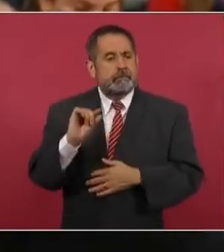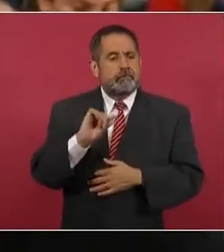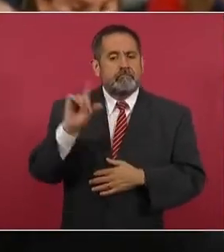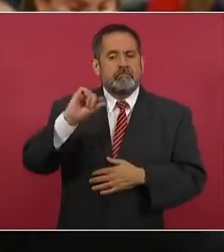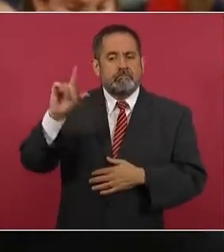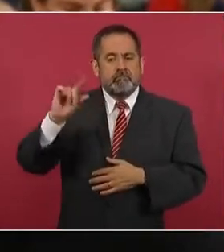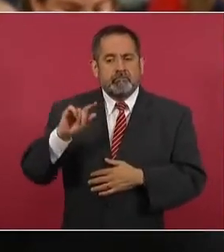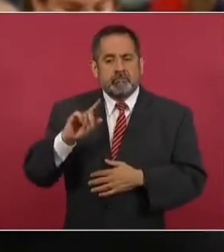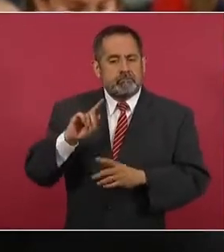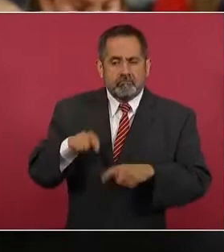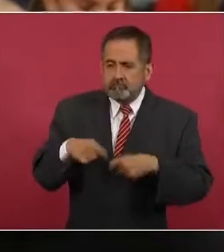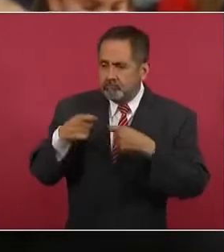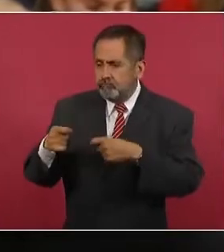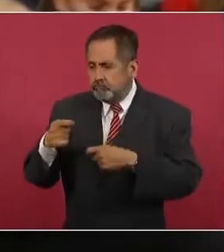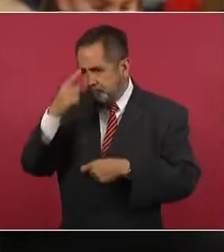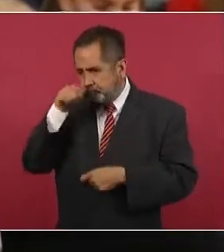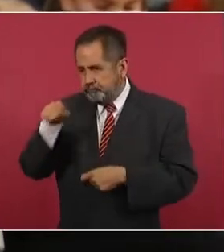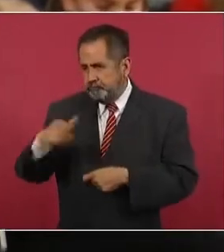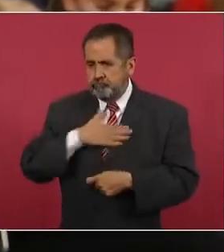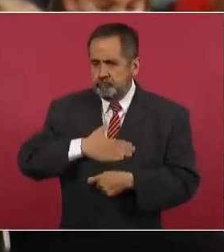que haya justicia en Cananea.